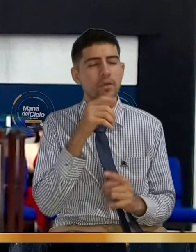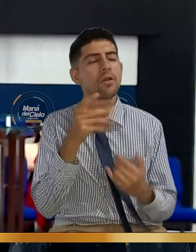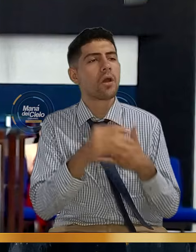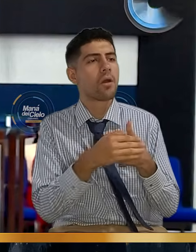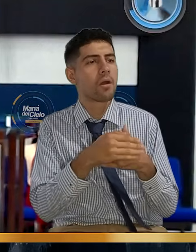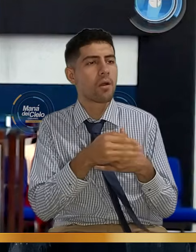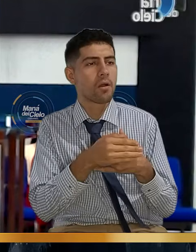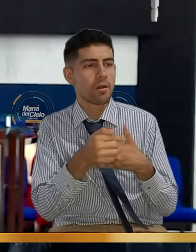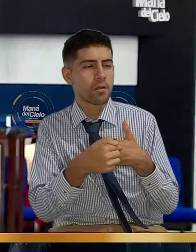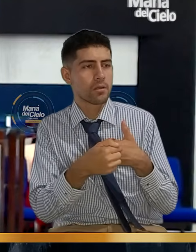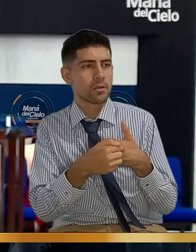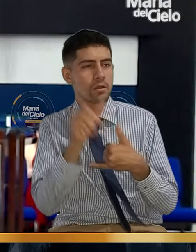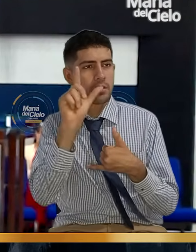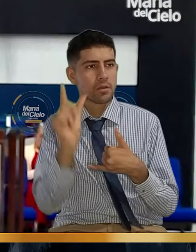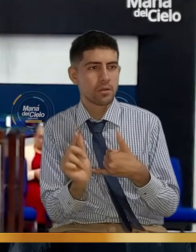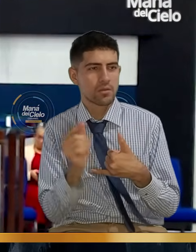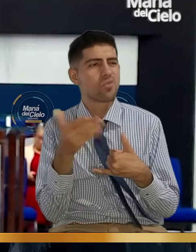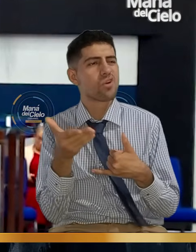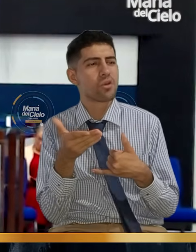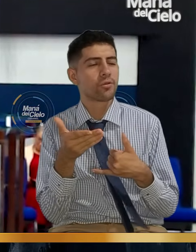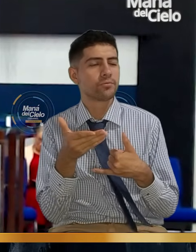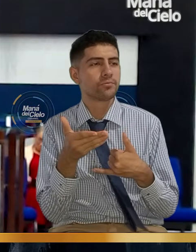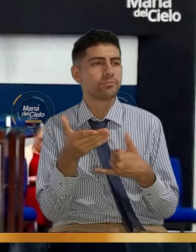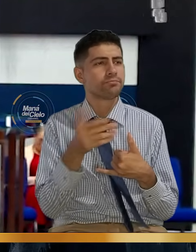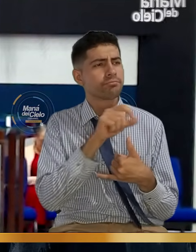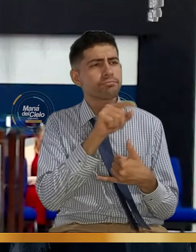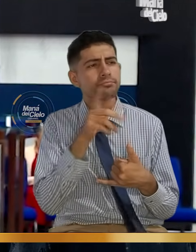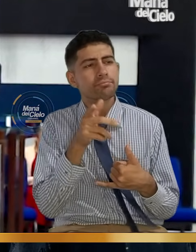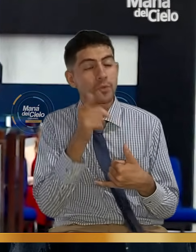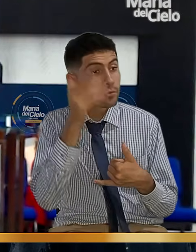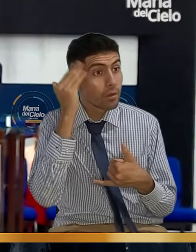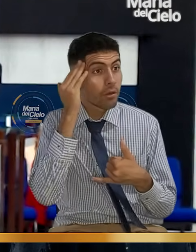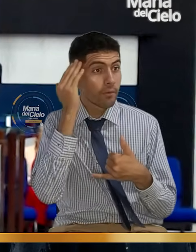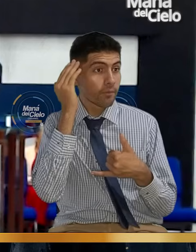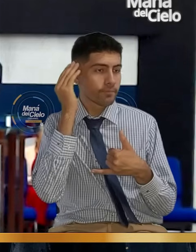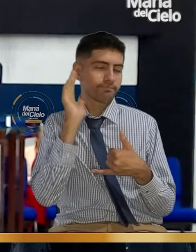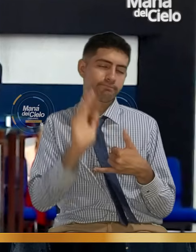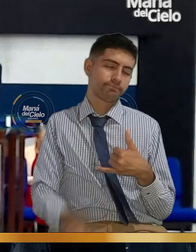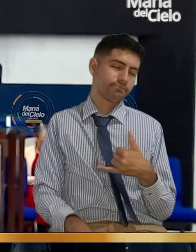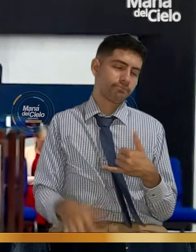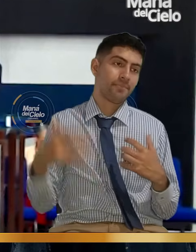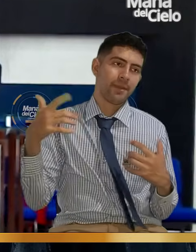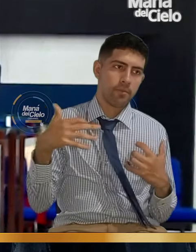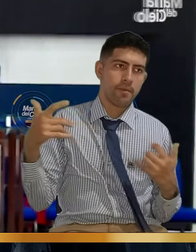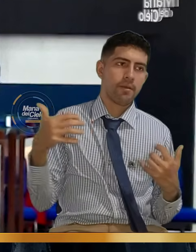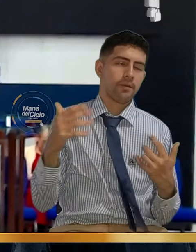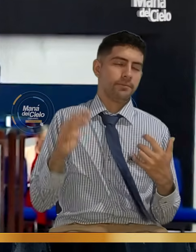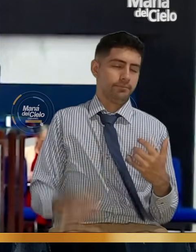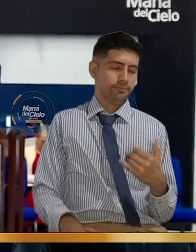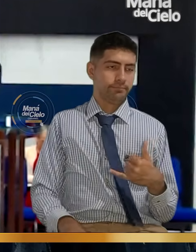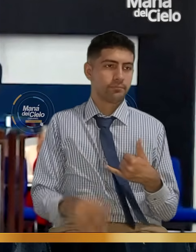Risaralda es Pereira. Y la de Caldas, Manizales. La capital del Valle es Cali, ¿no? Y la de